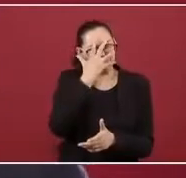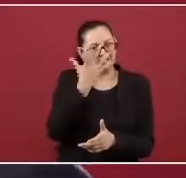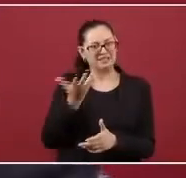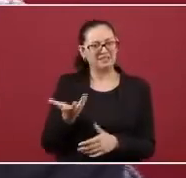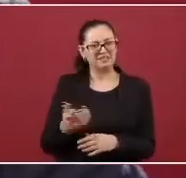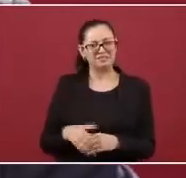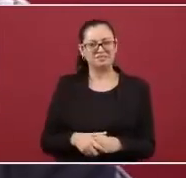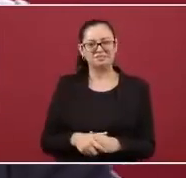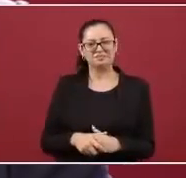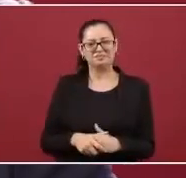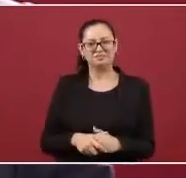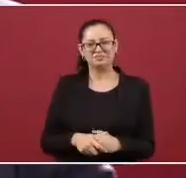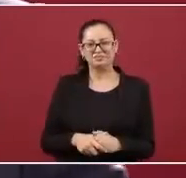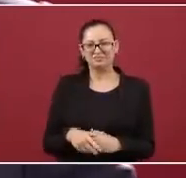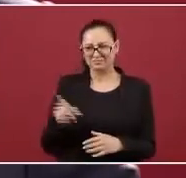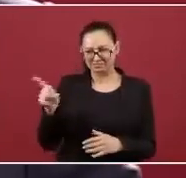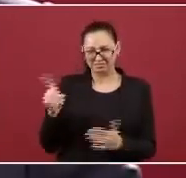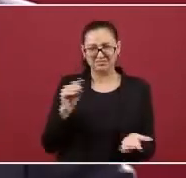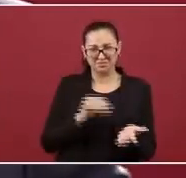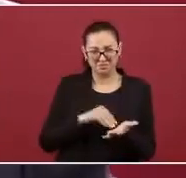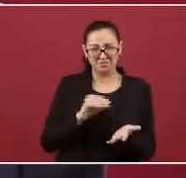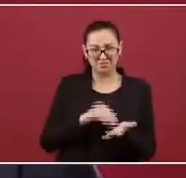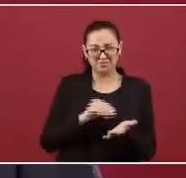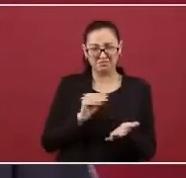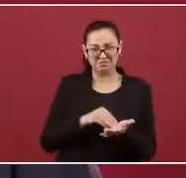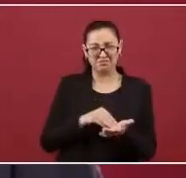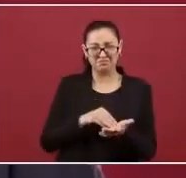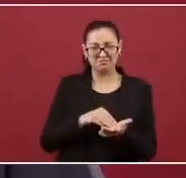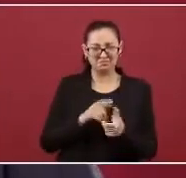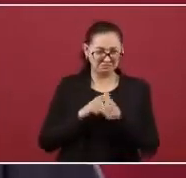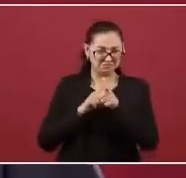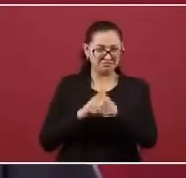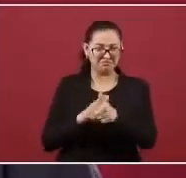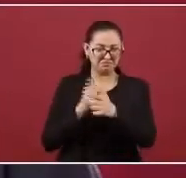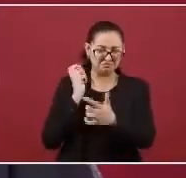que se mantenga como penal